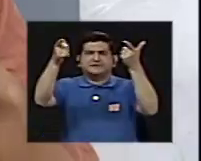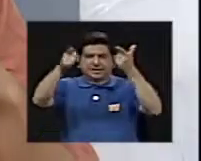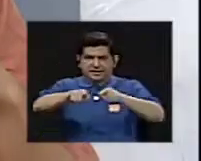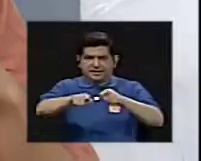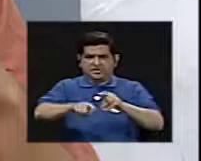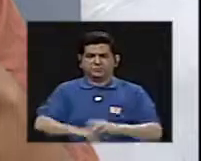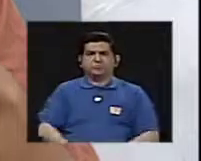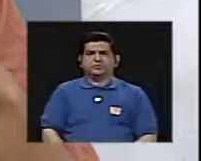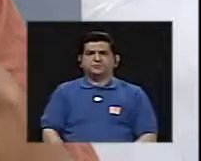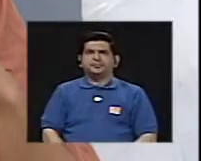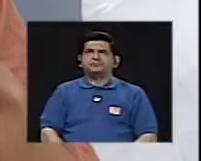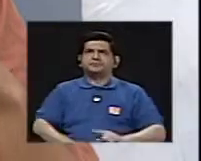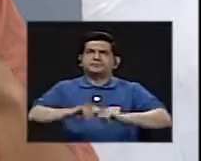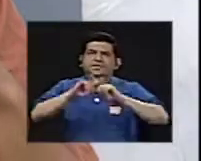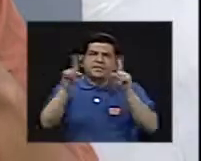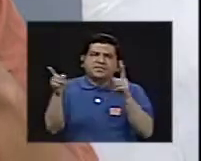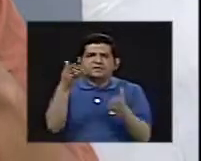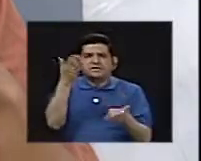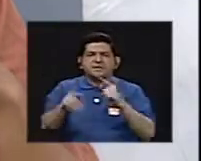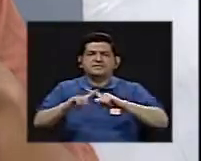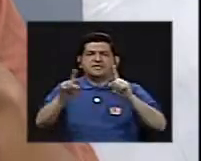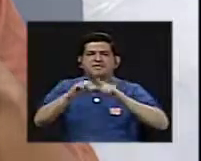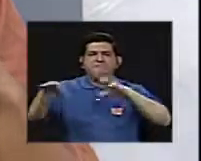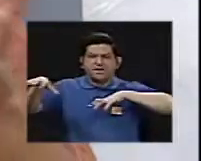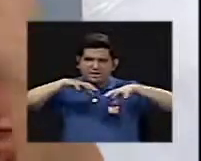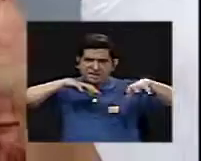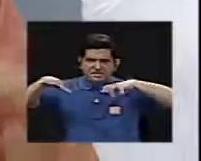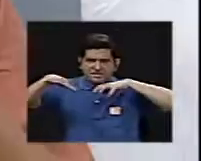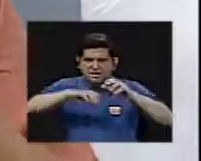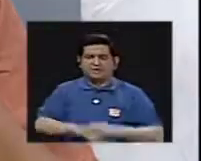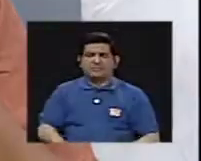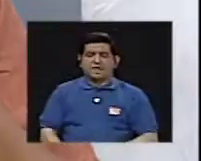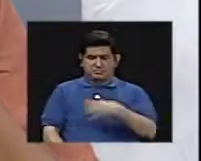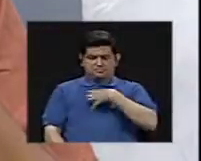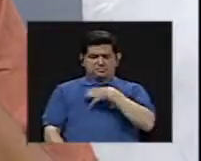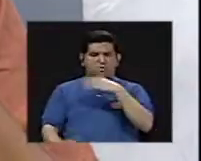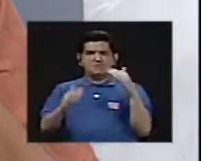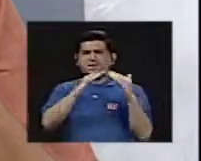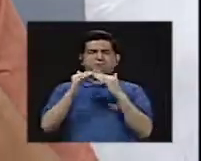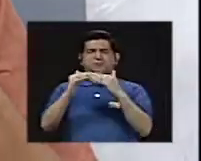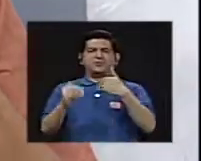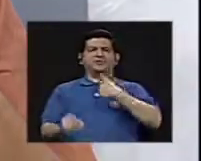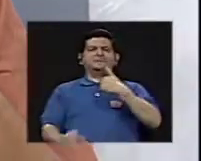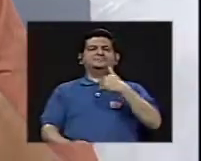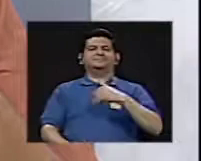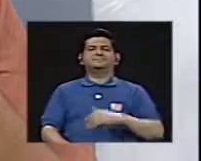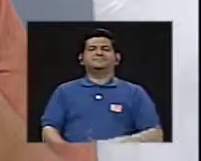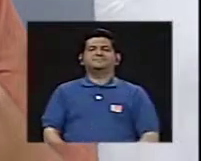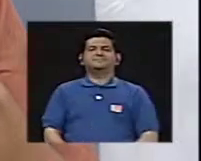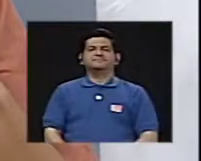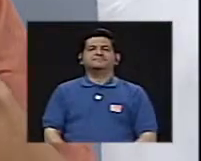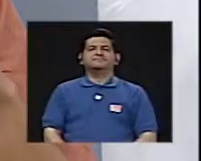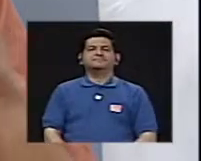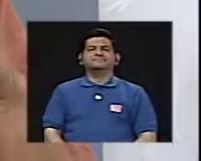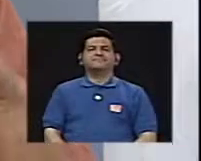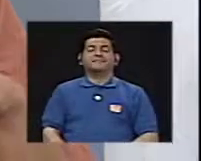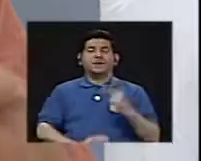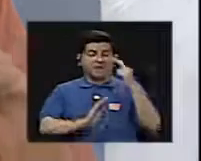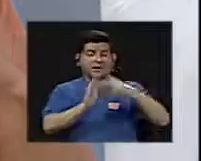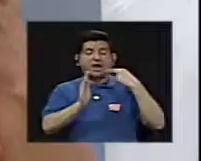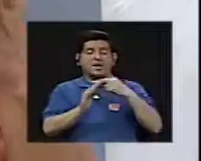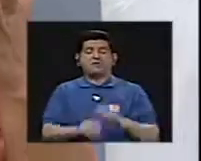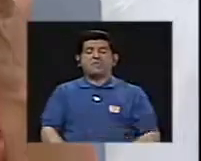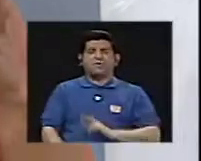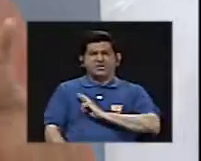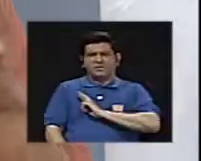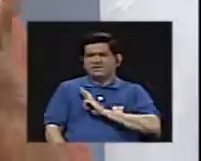de que, a diferencia de otras actividades, es de la comunidad. Sí. ¿Verdad? El rol